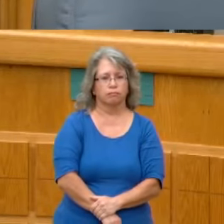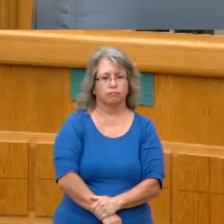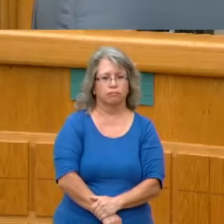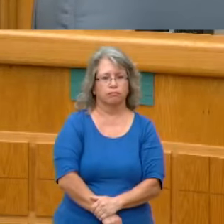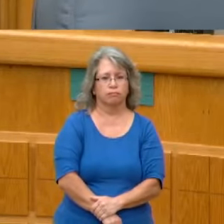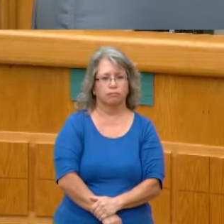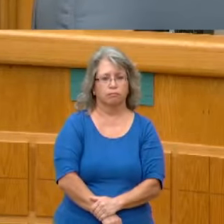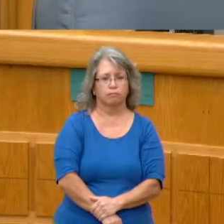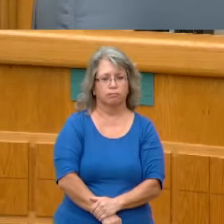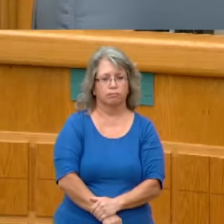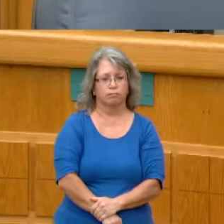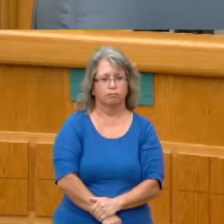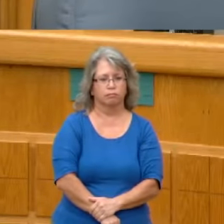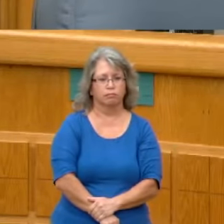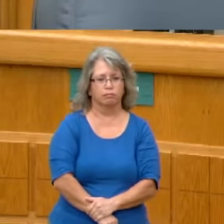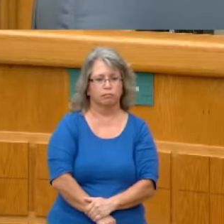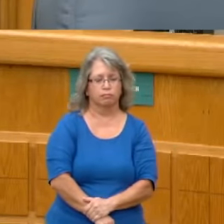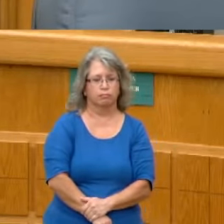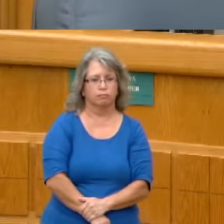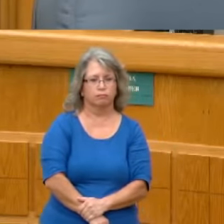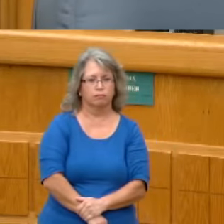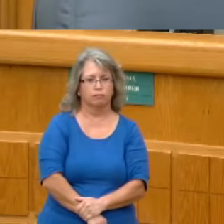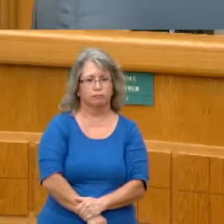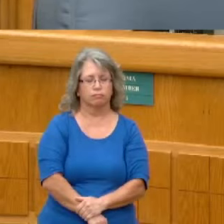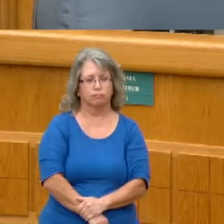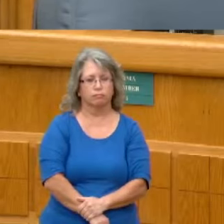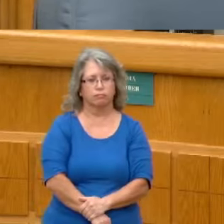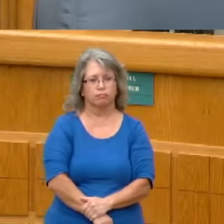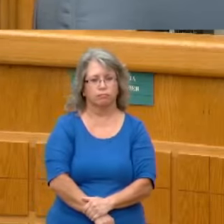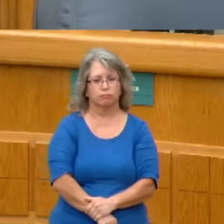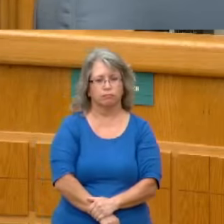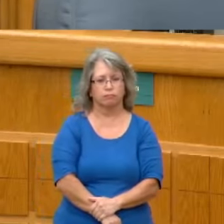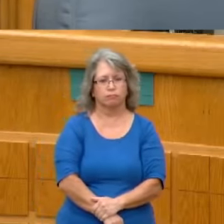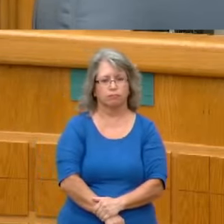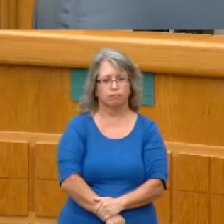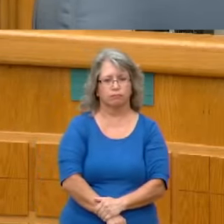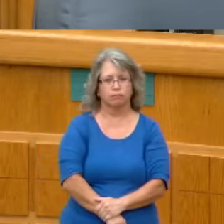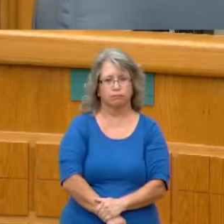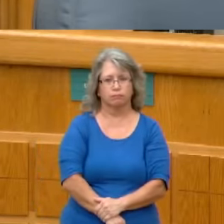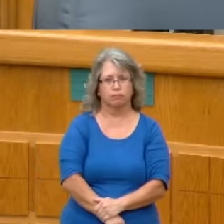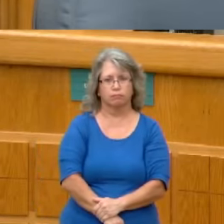recibir la vacuna en su casa, se le pide llamar al 826-CITY, o sea